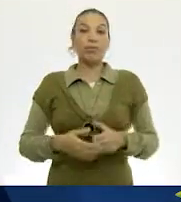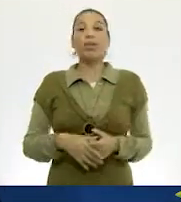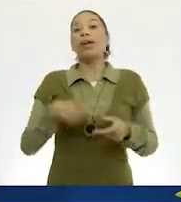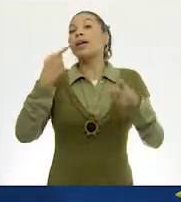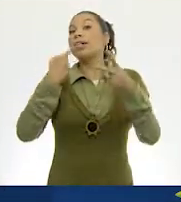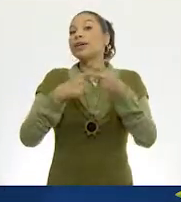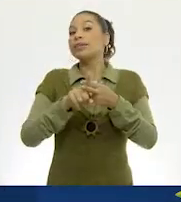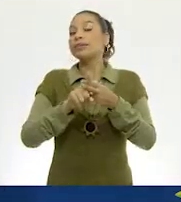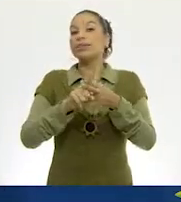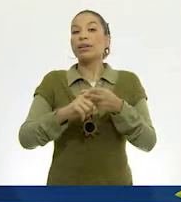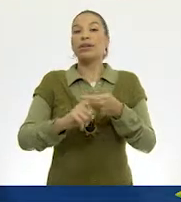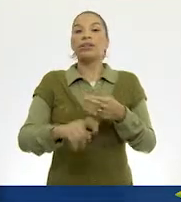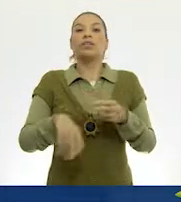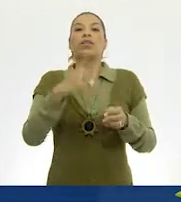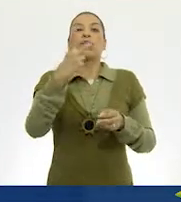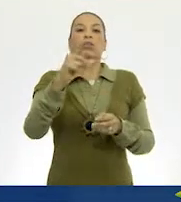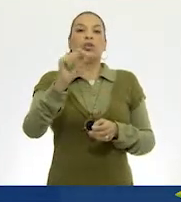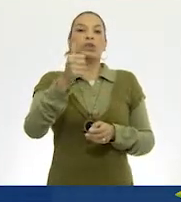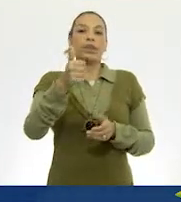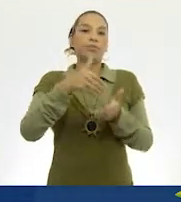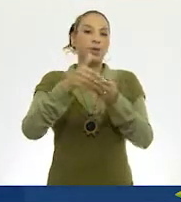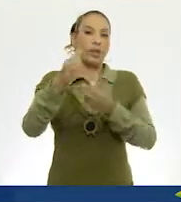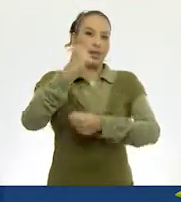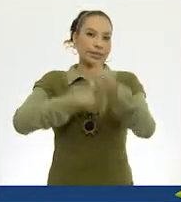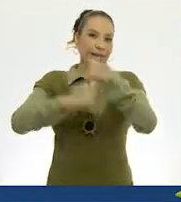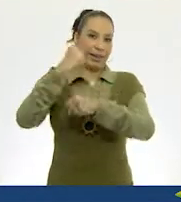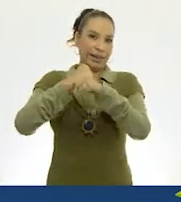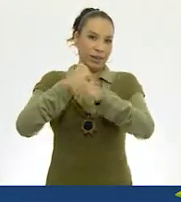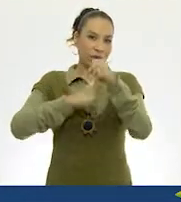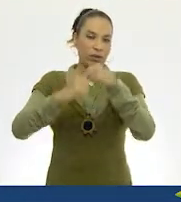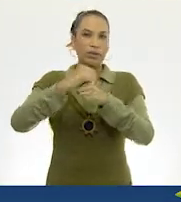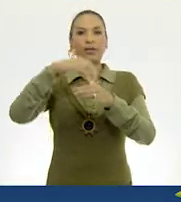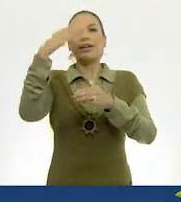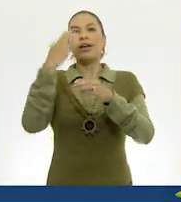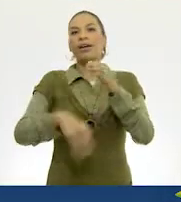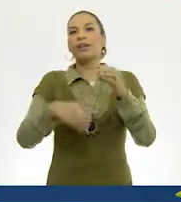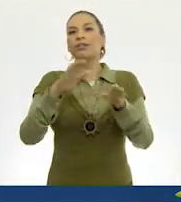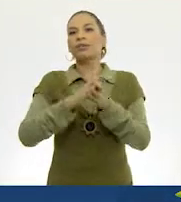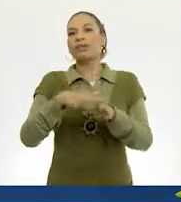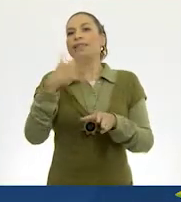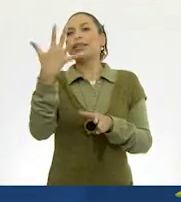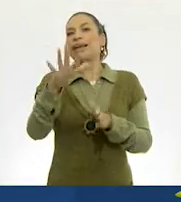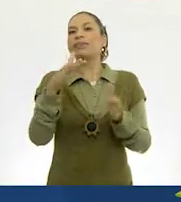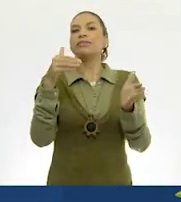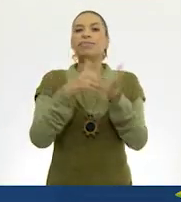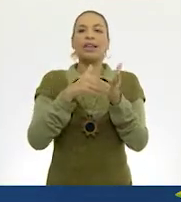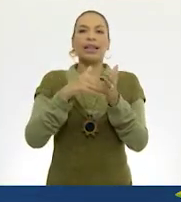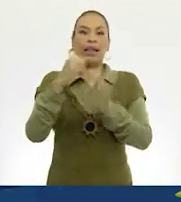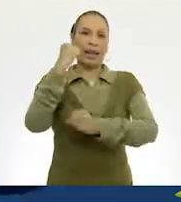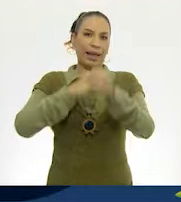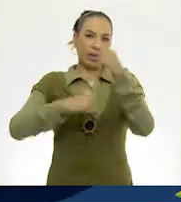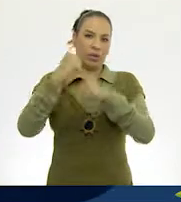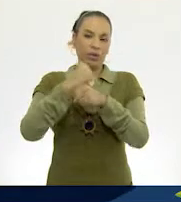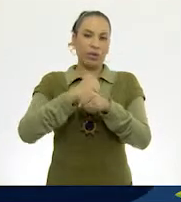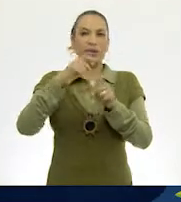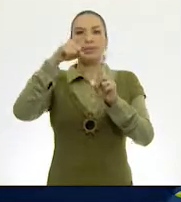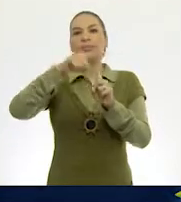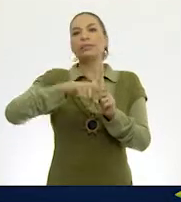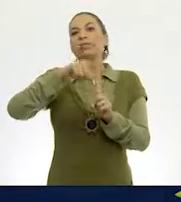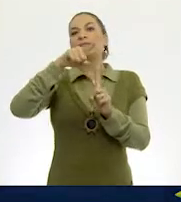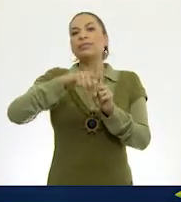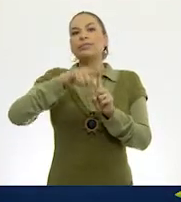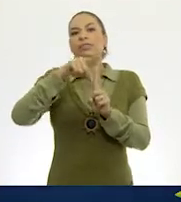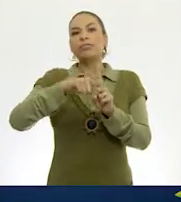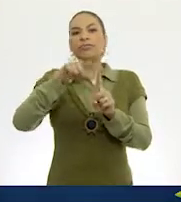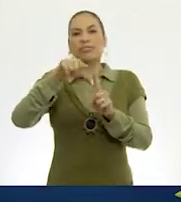Dio inicio hace 2.6 millones de años y terminó hace apenas 10.000 años, cuando la temperatura general